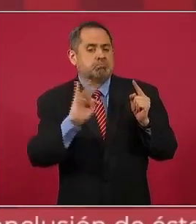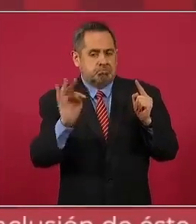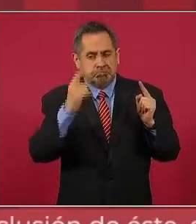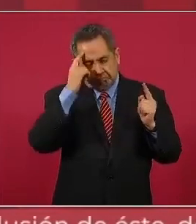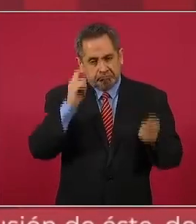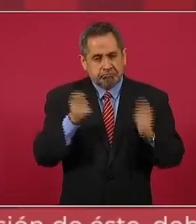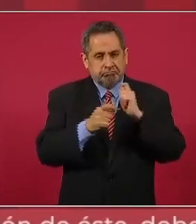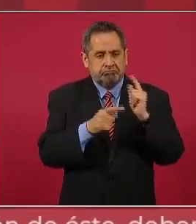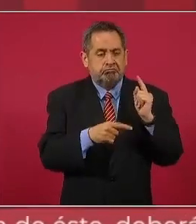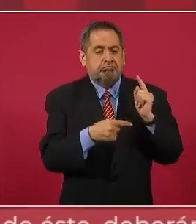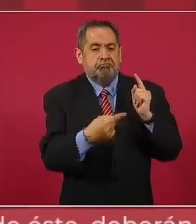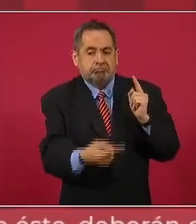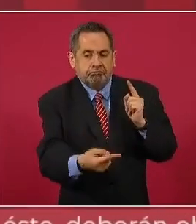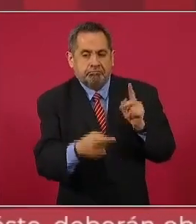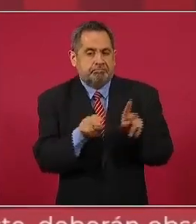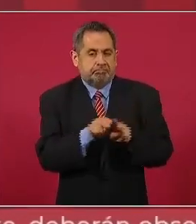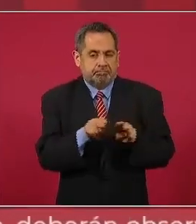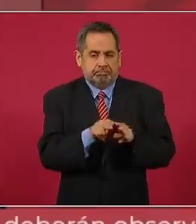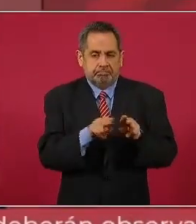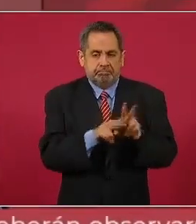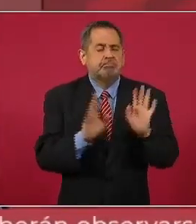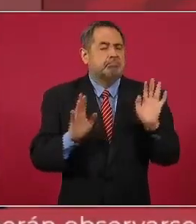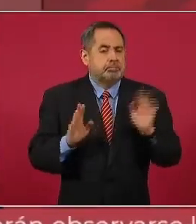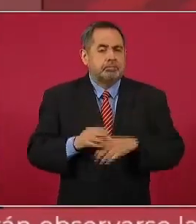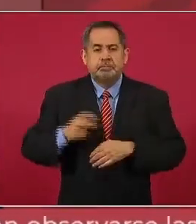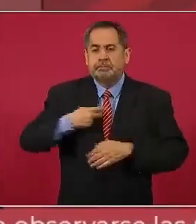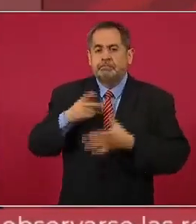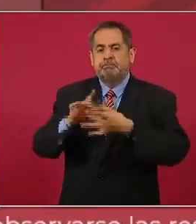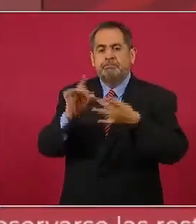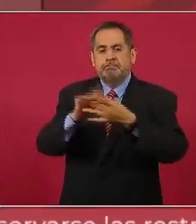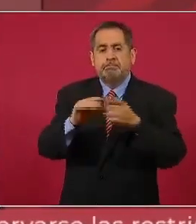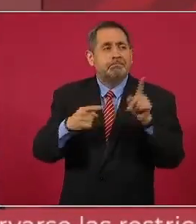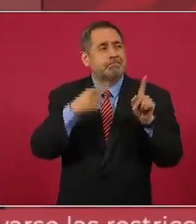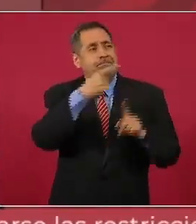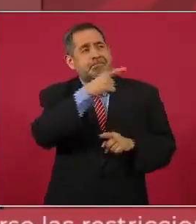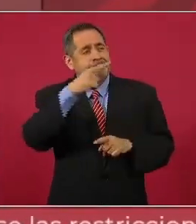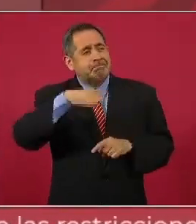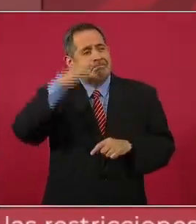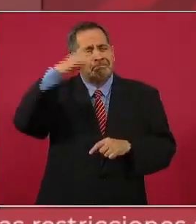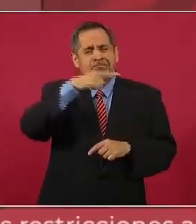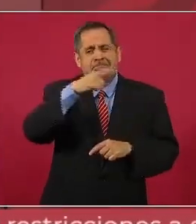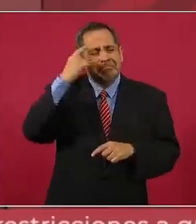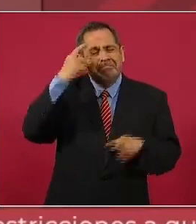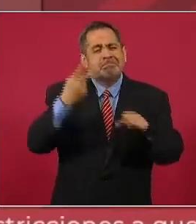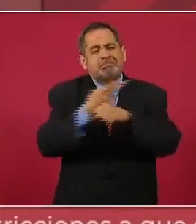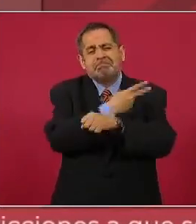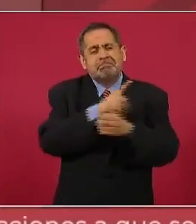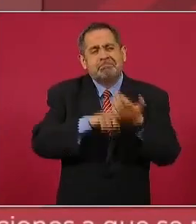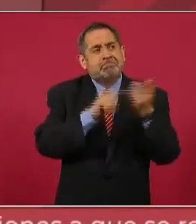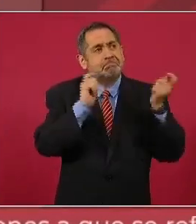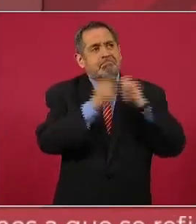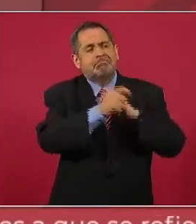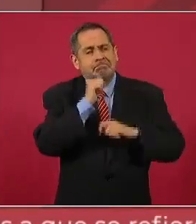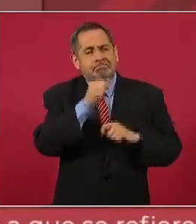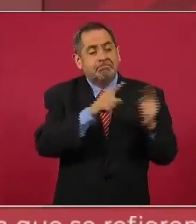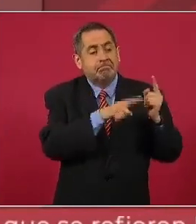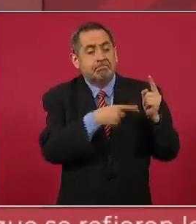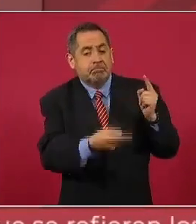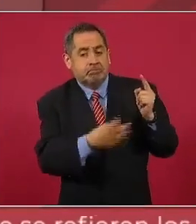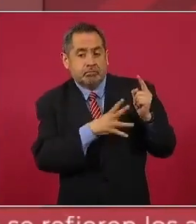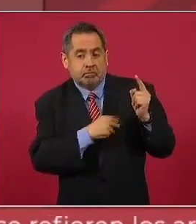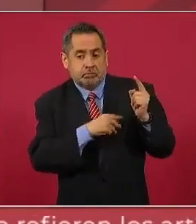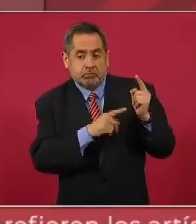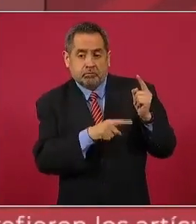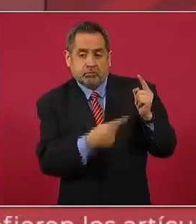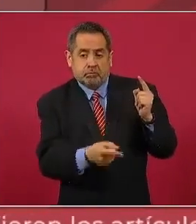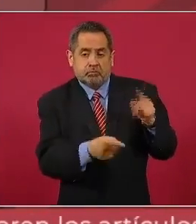sus nietos. Yo por eso hablo del tema, porque no estoy pensando en ya los mayores, estoy